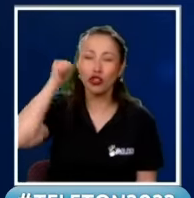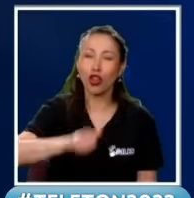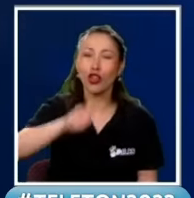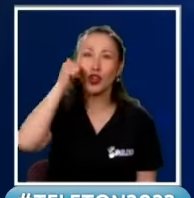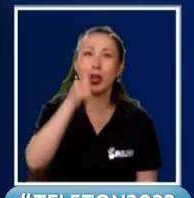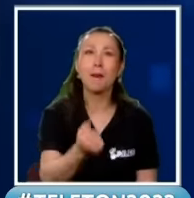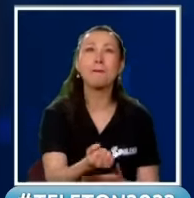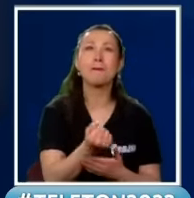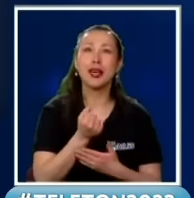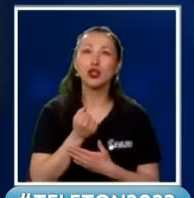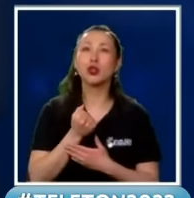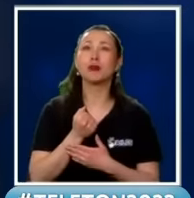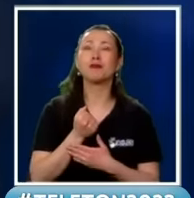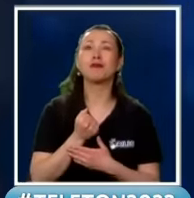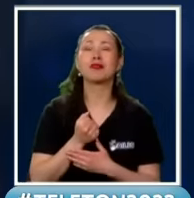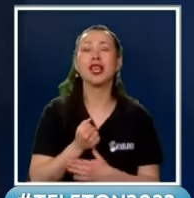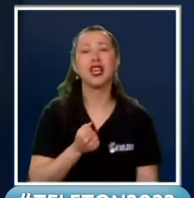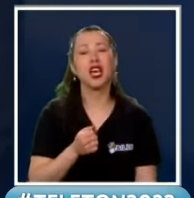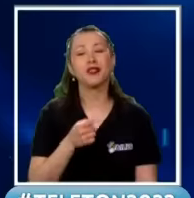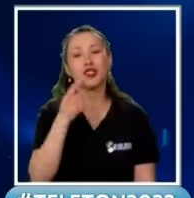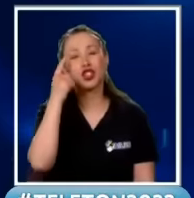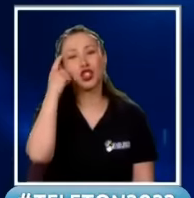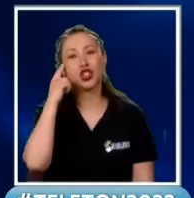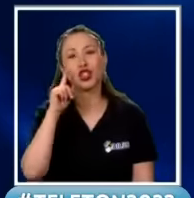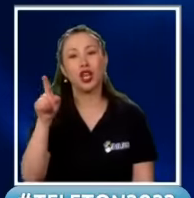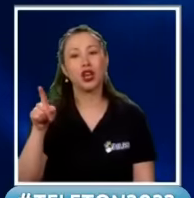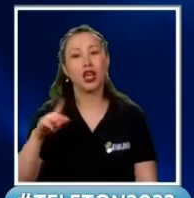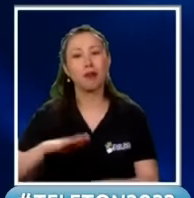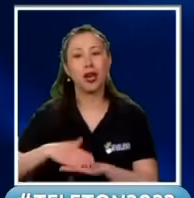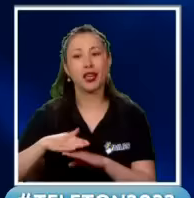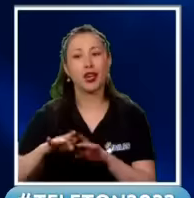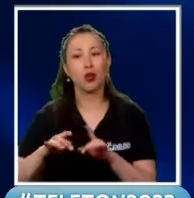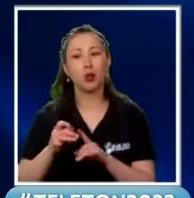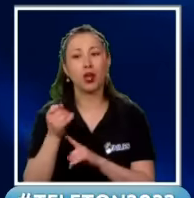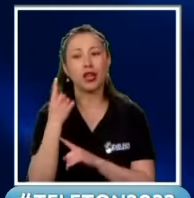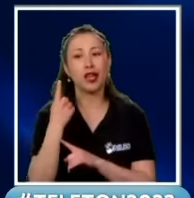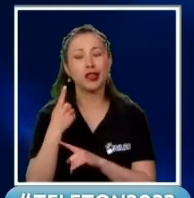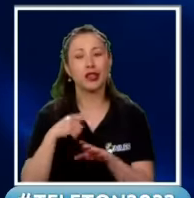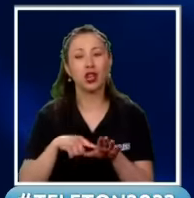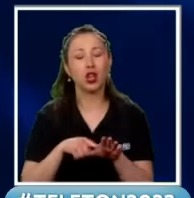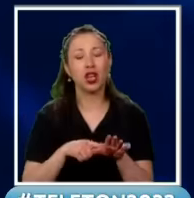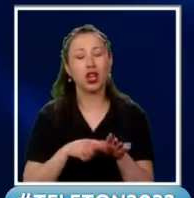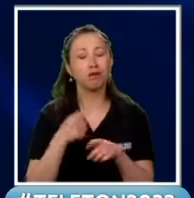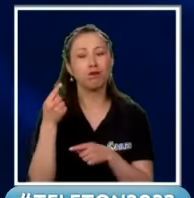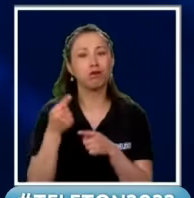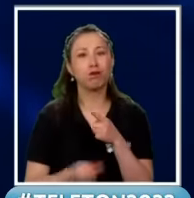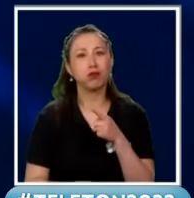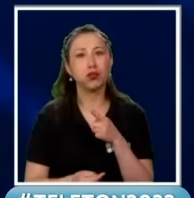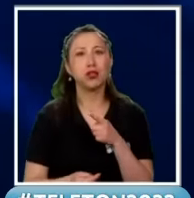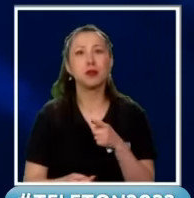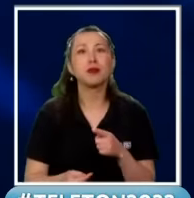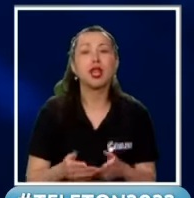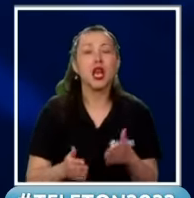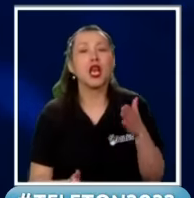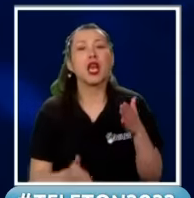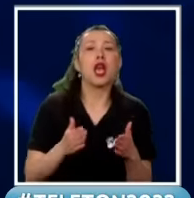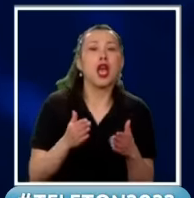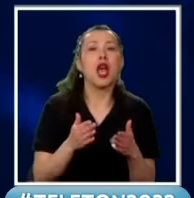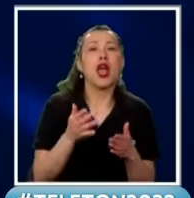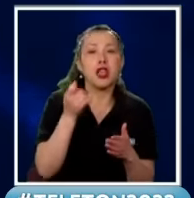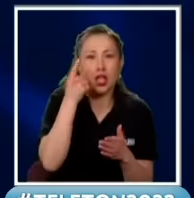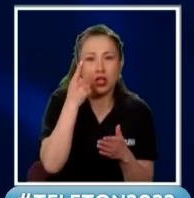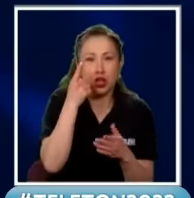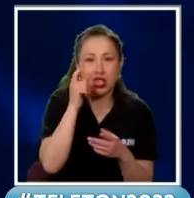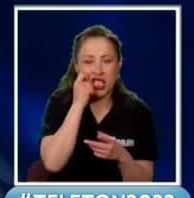Me parece muy bien. Pero no creo que la máquina entienda. Porque ya sé lo que es la Teletón.